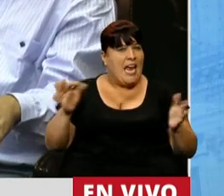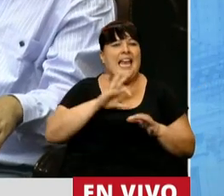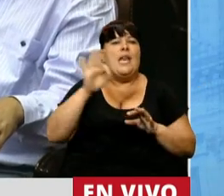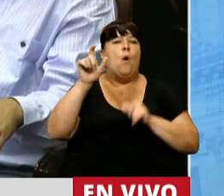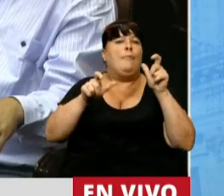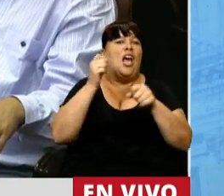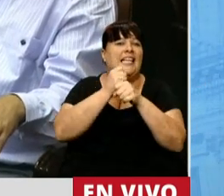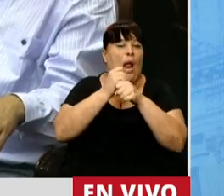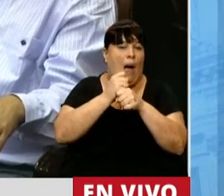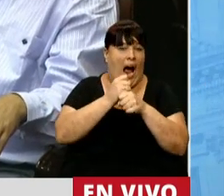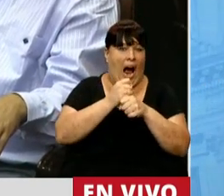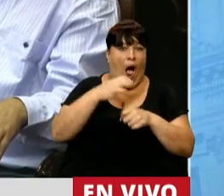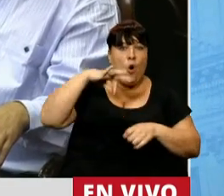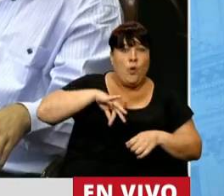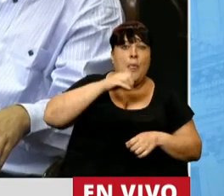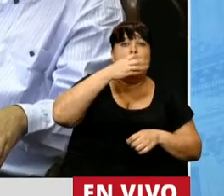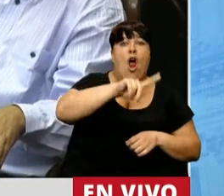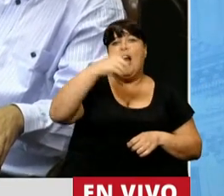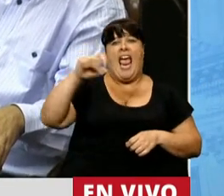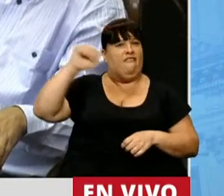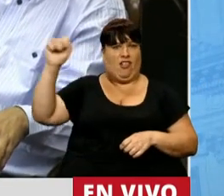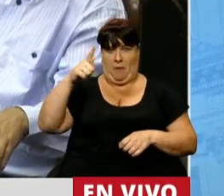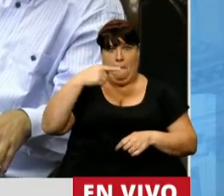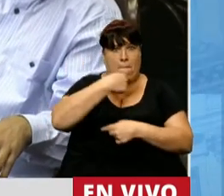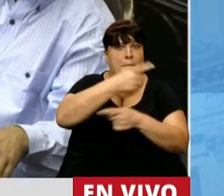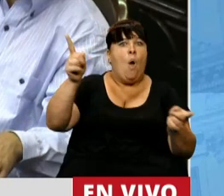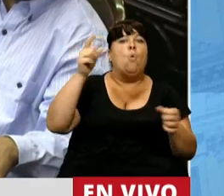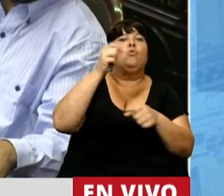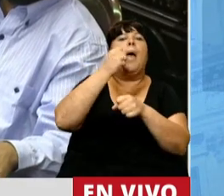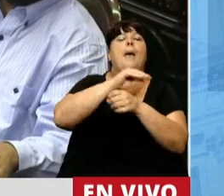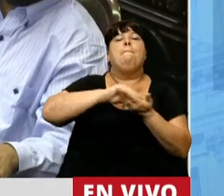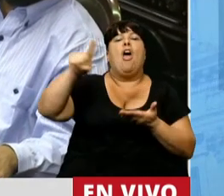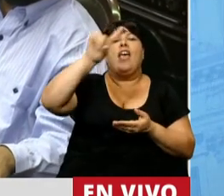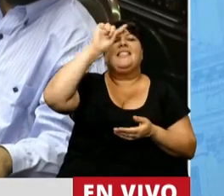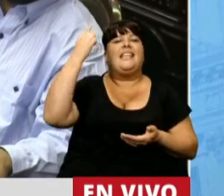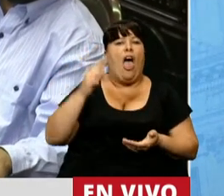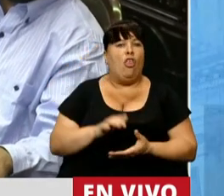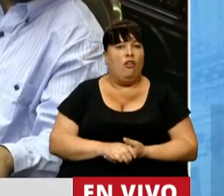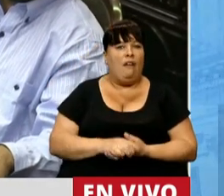trabajador que haya ganado contra la inflación. Ninguno. Pregúntenle a los estatales.